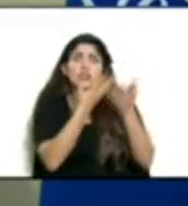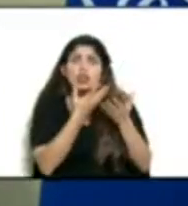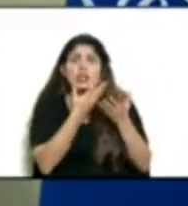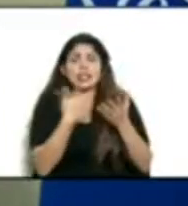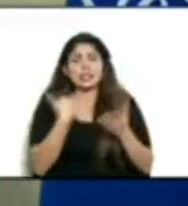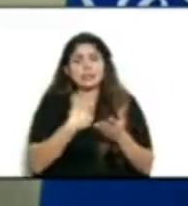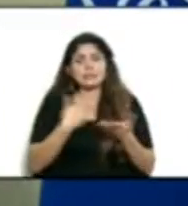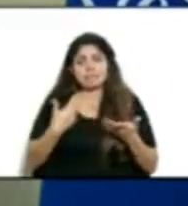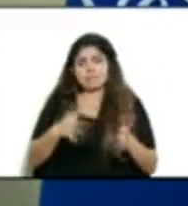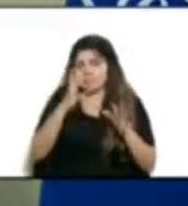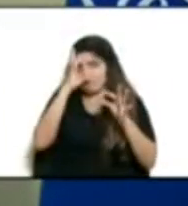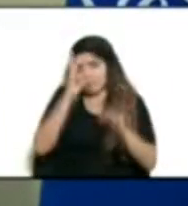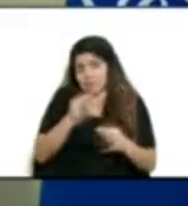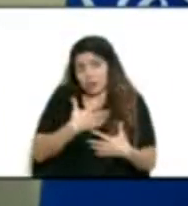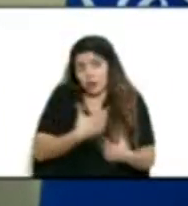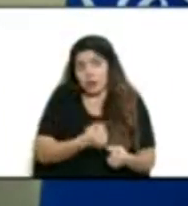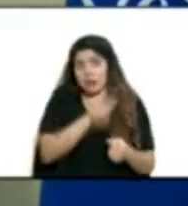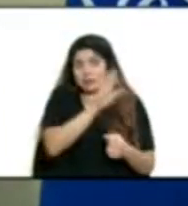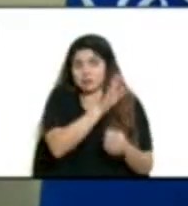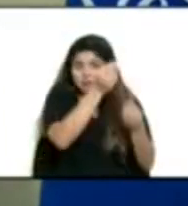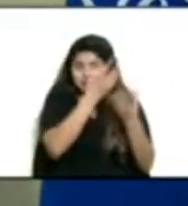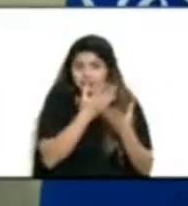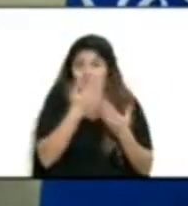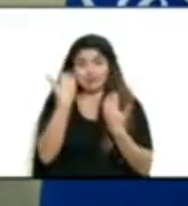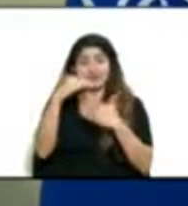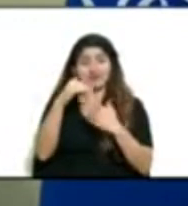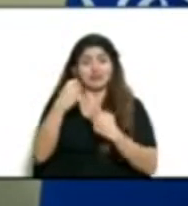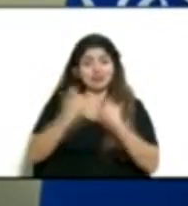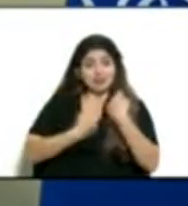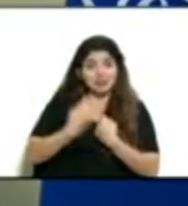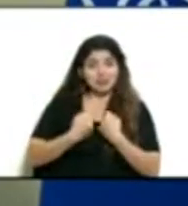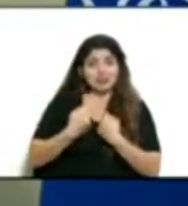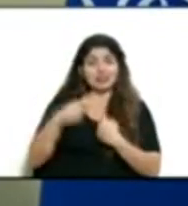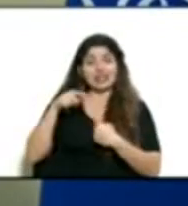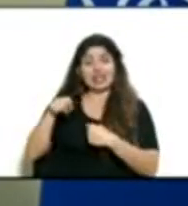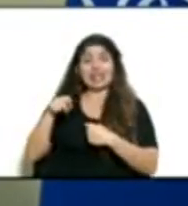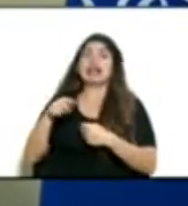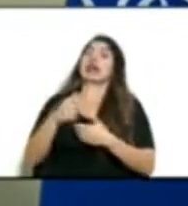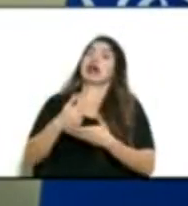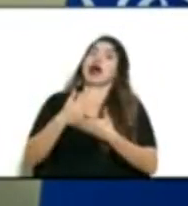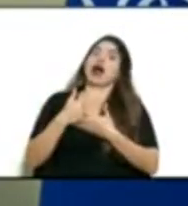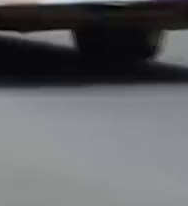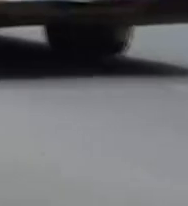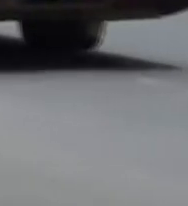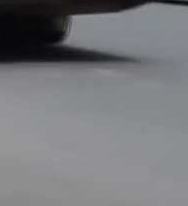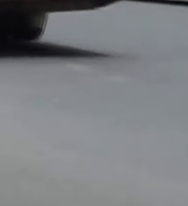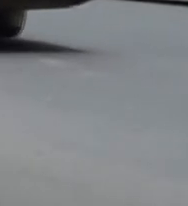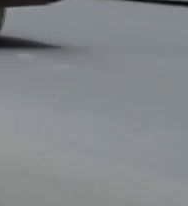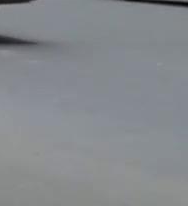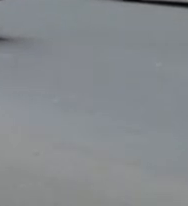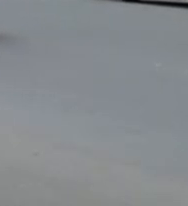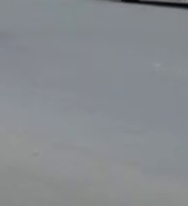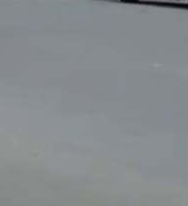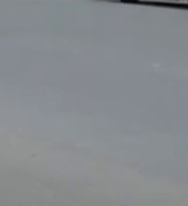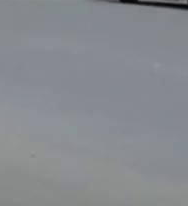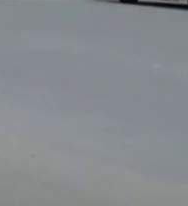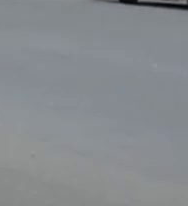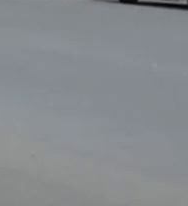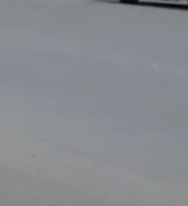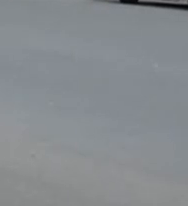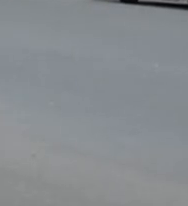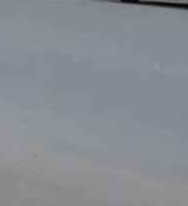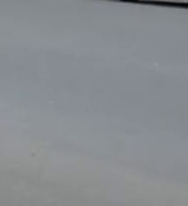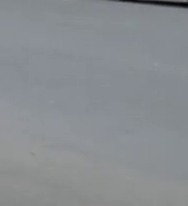decisión en vista de las restricciones vehiculares y sus efectos en la disminución de contagios durante septiembre se